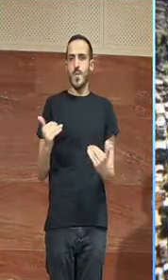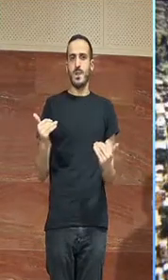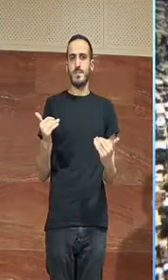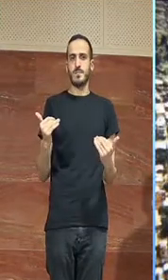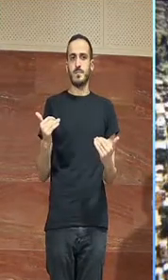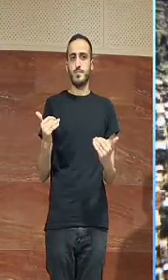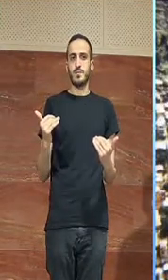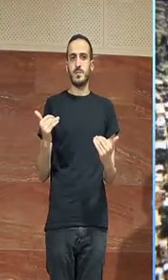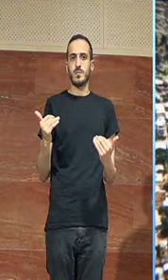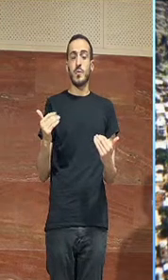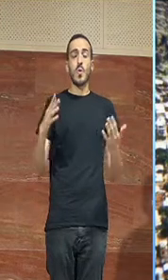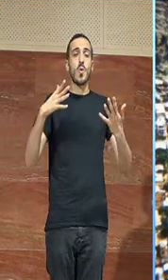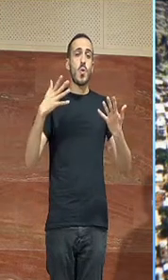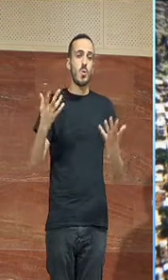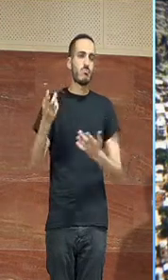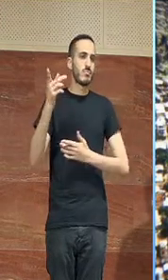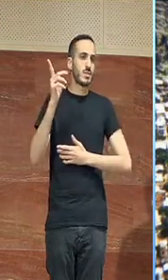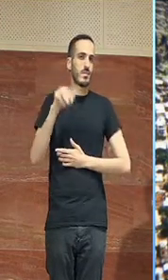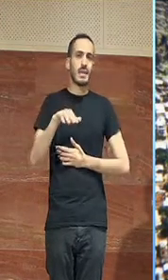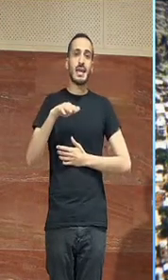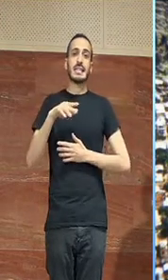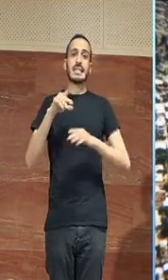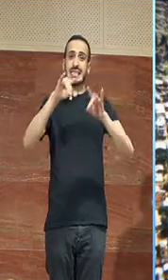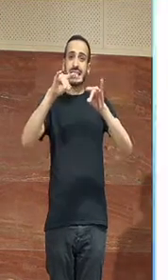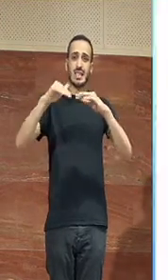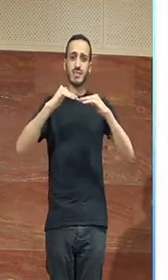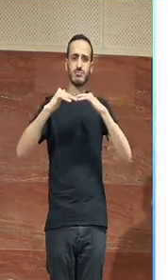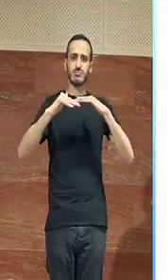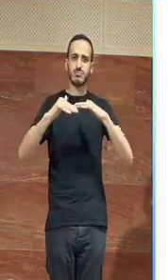los deslaves que se producen por los corrimientos de tierra.